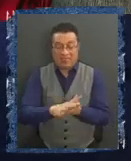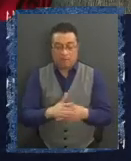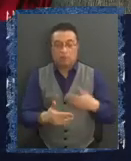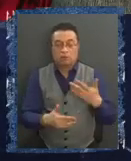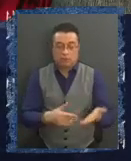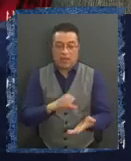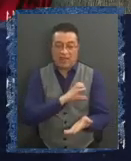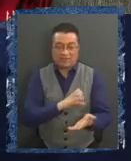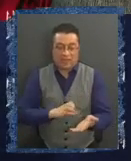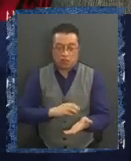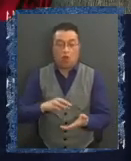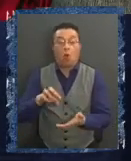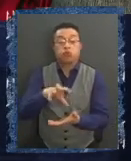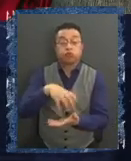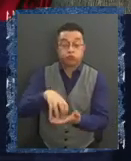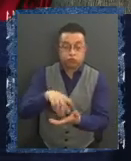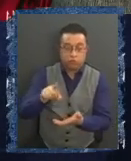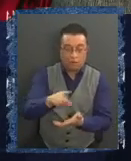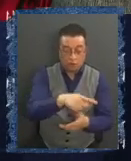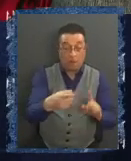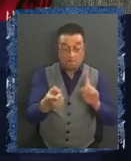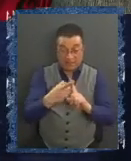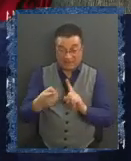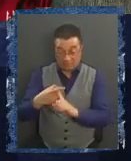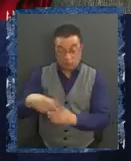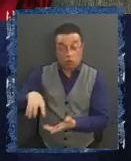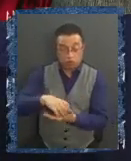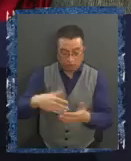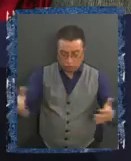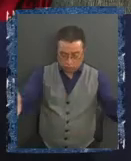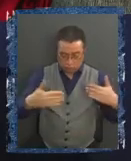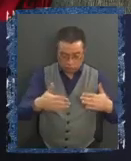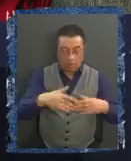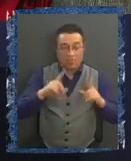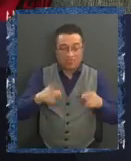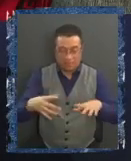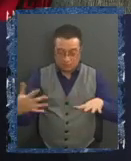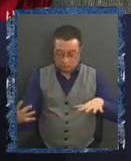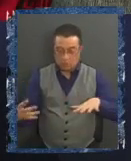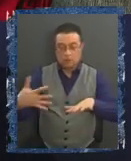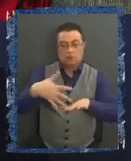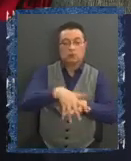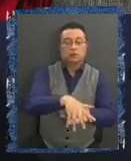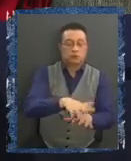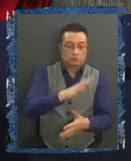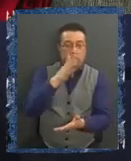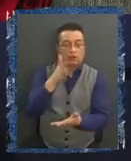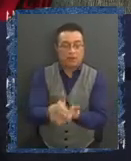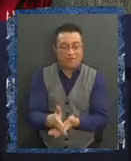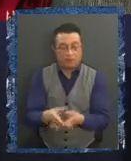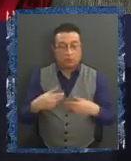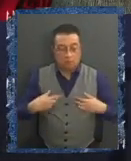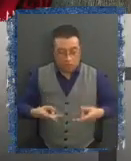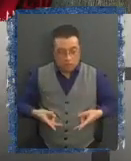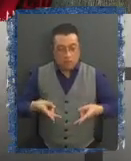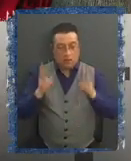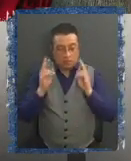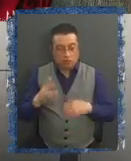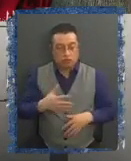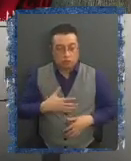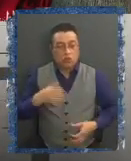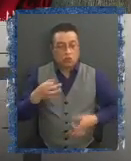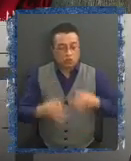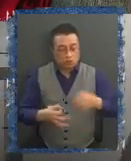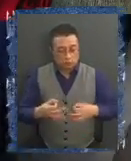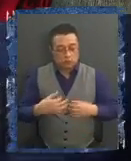La participación de los pueblos es parte de la integración, es parte de los derechos que en justicia le